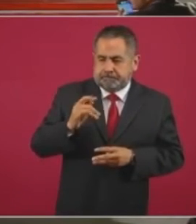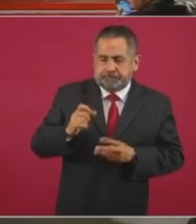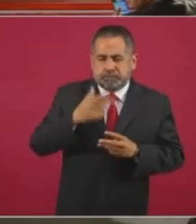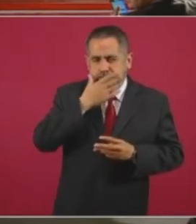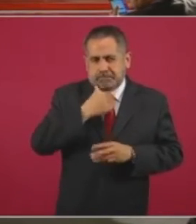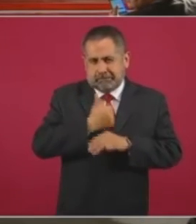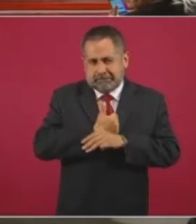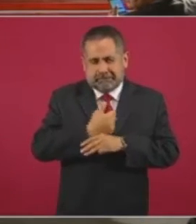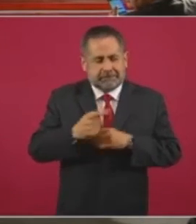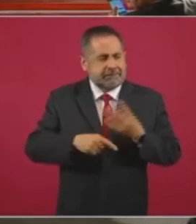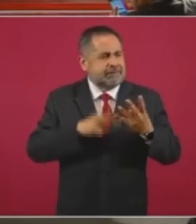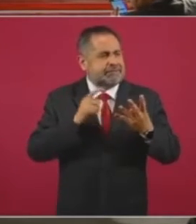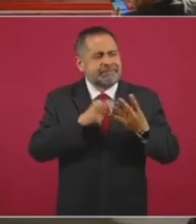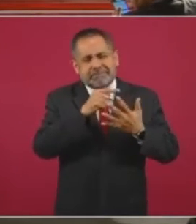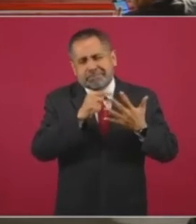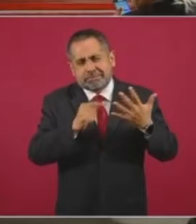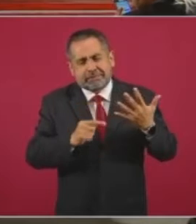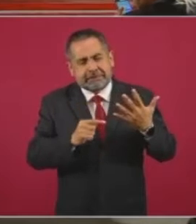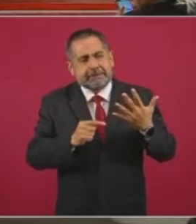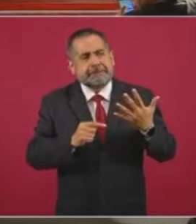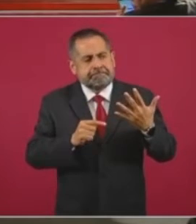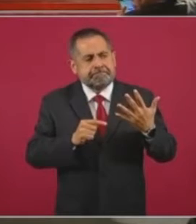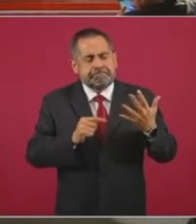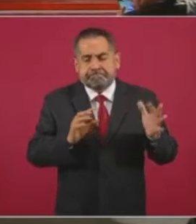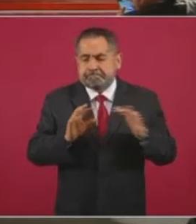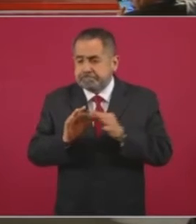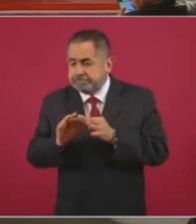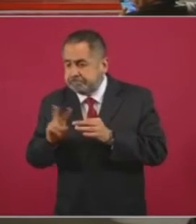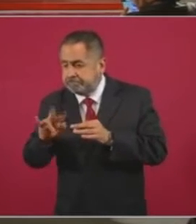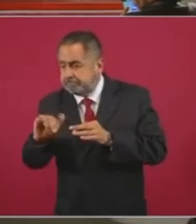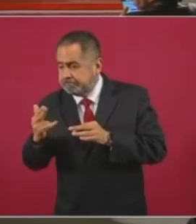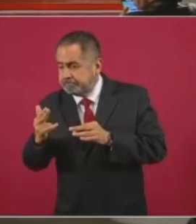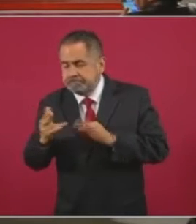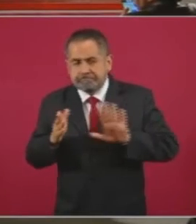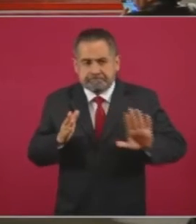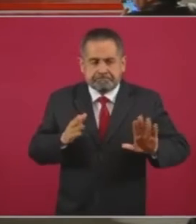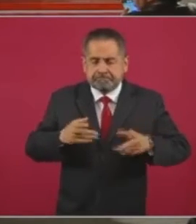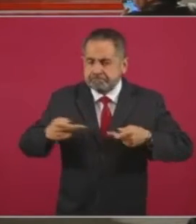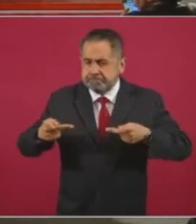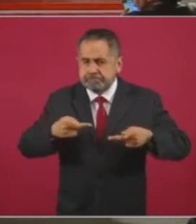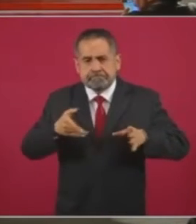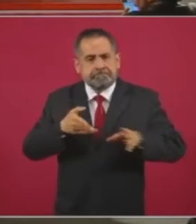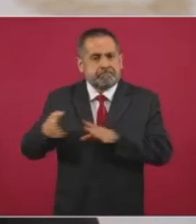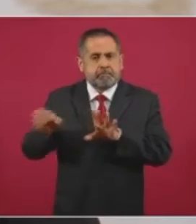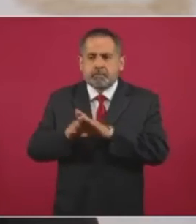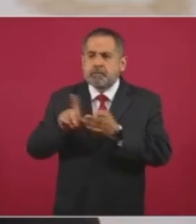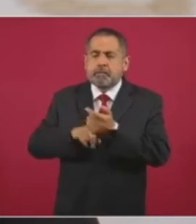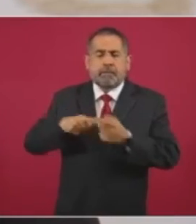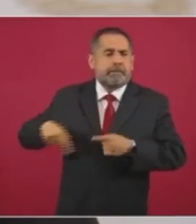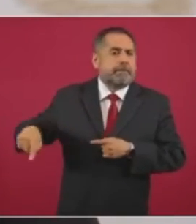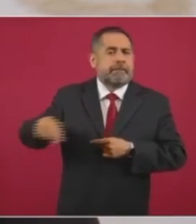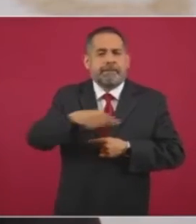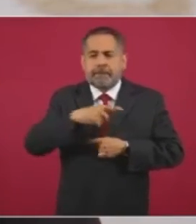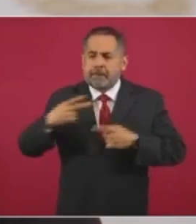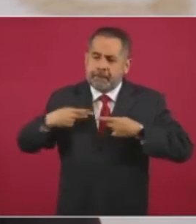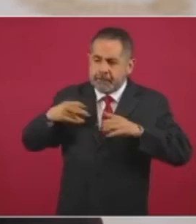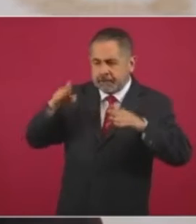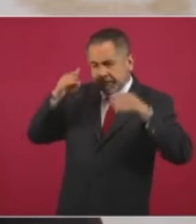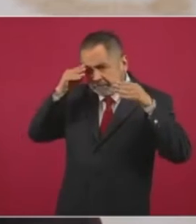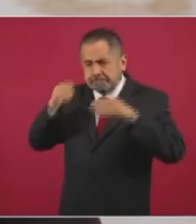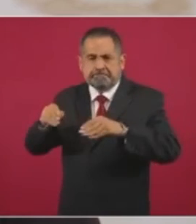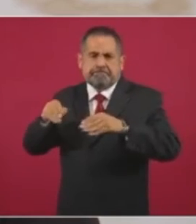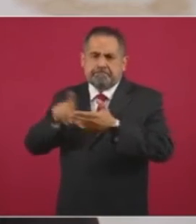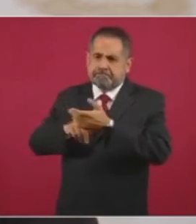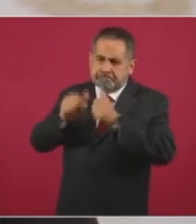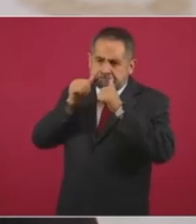entonces solamente así podremos tener estrategias que funcionen al poner al individuo y a las comunidades en el centro. Como pueden